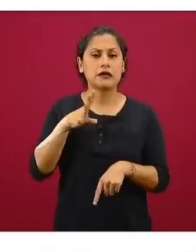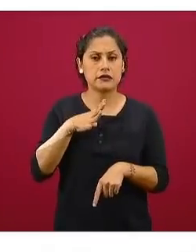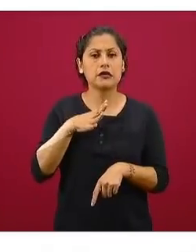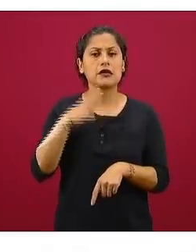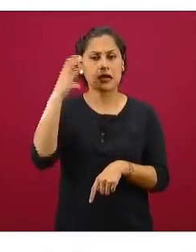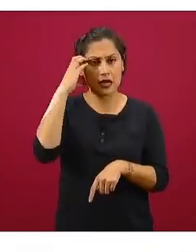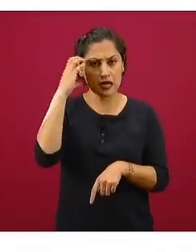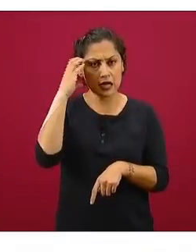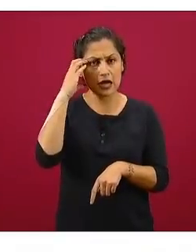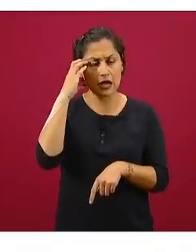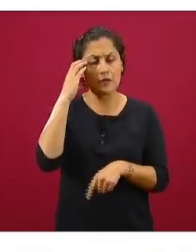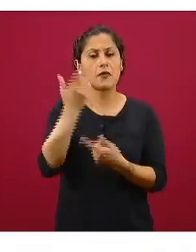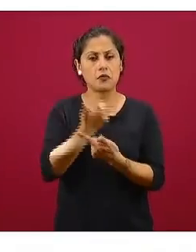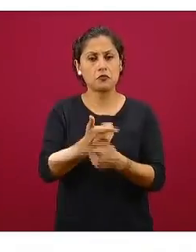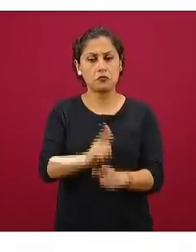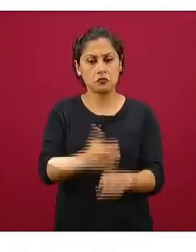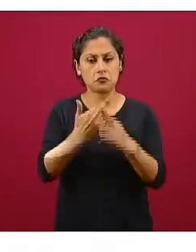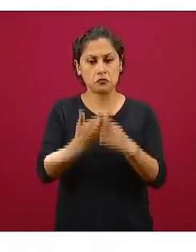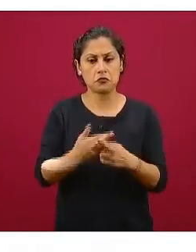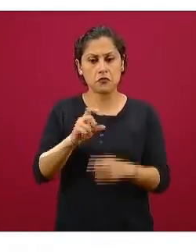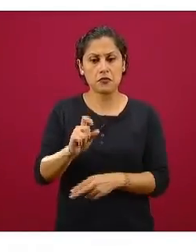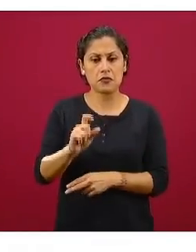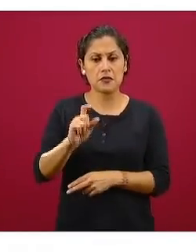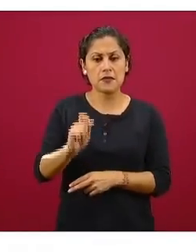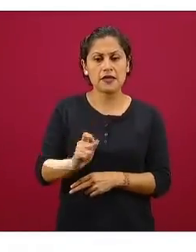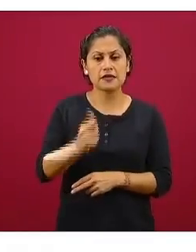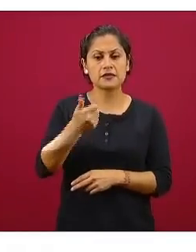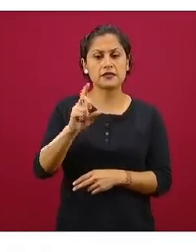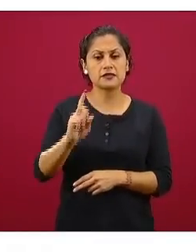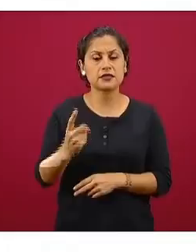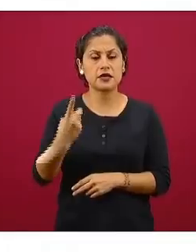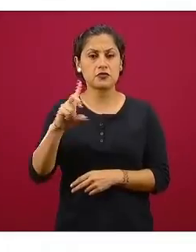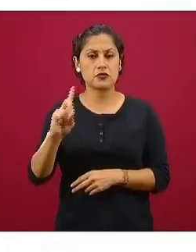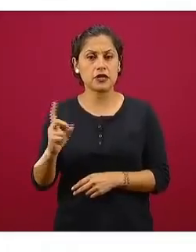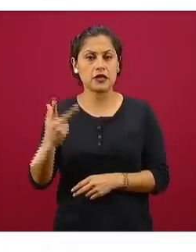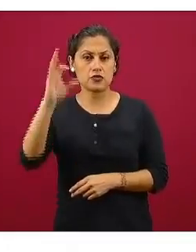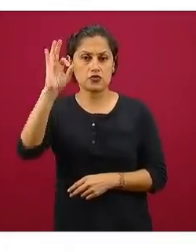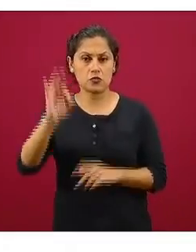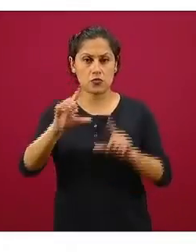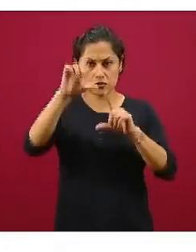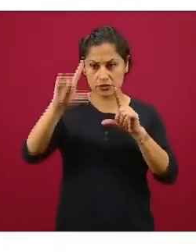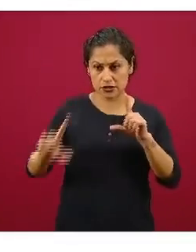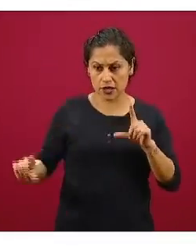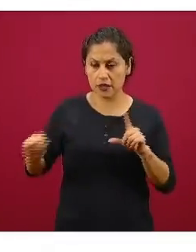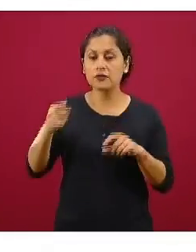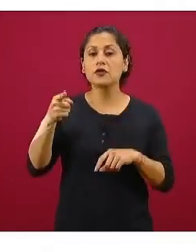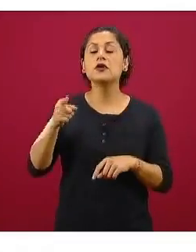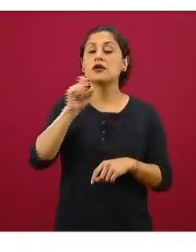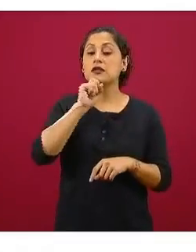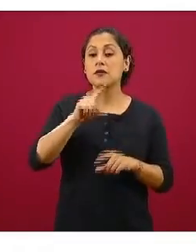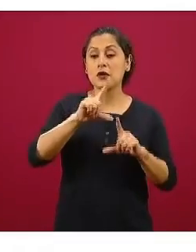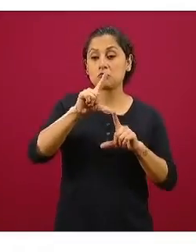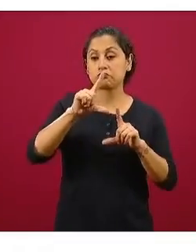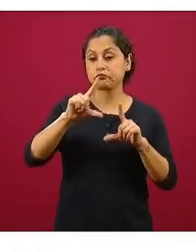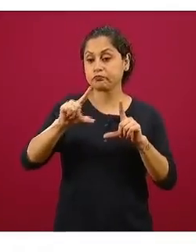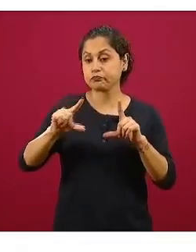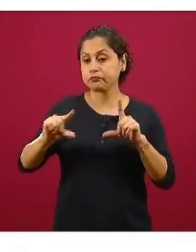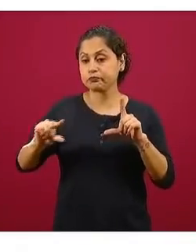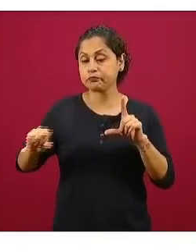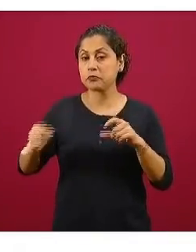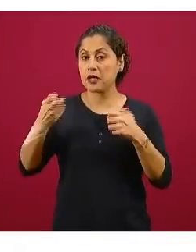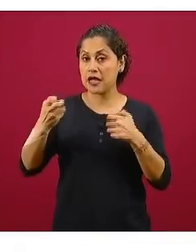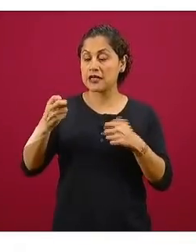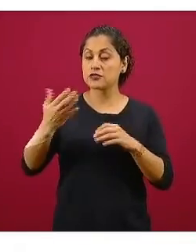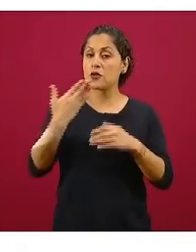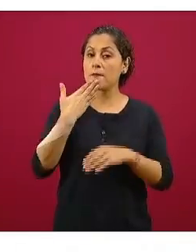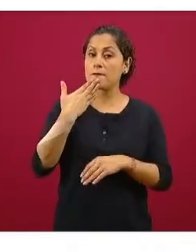disponibles, 26, 31, 38%, y a medida que avanzamos la disponibilidad se va incrementando, y esto es bueno